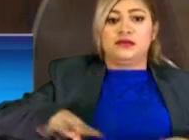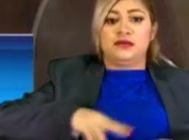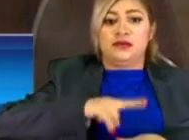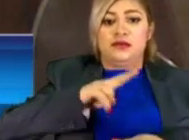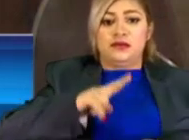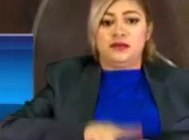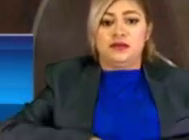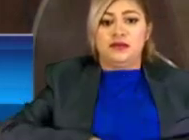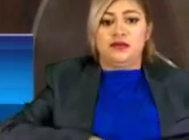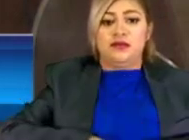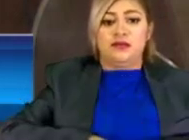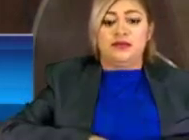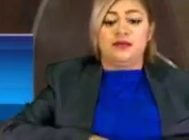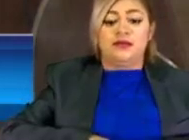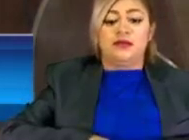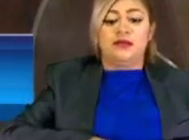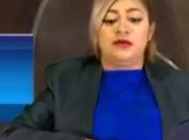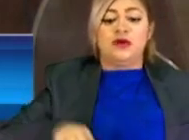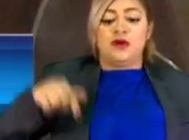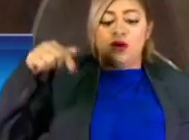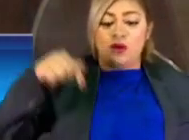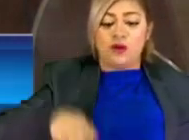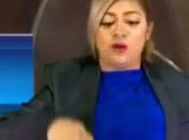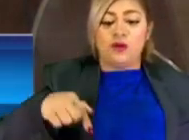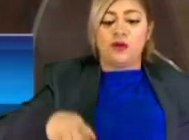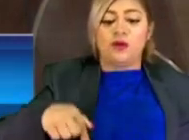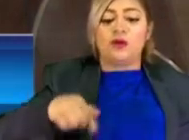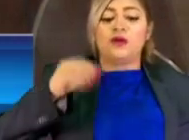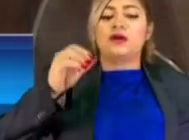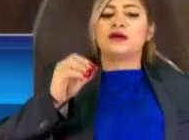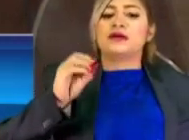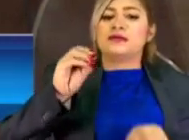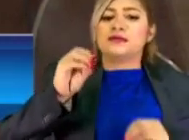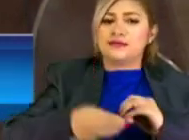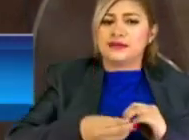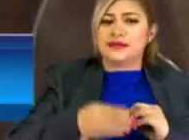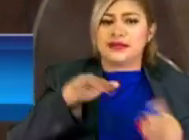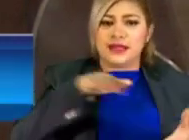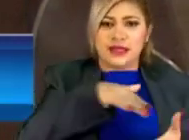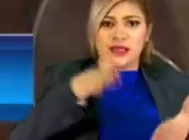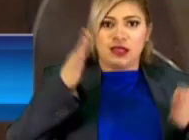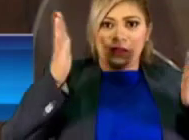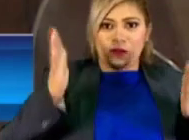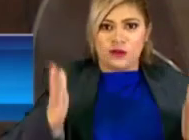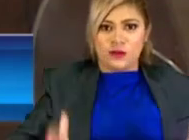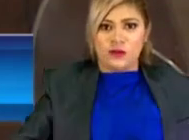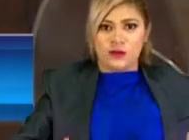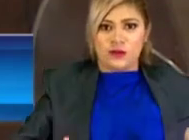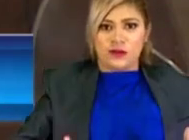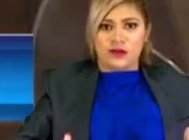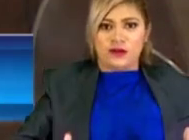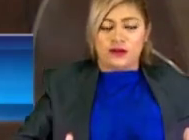hoy más de 100 mil estudiantes reciben doble beneficio.